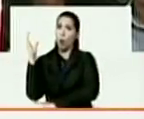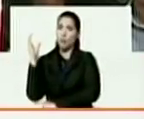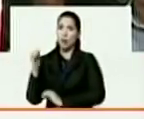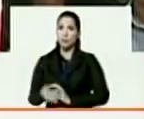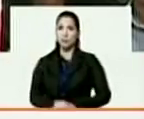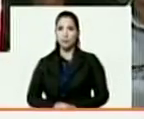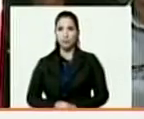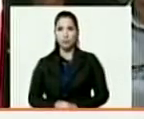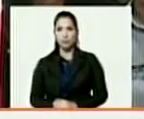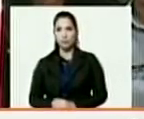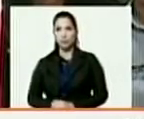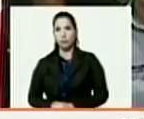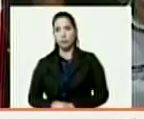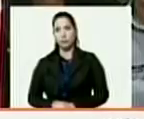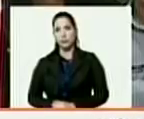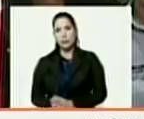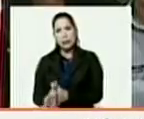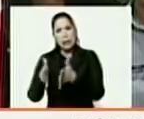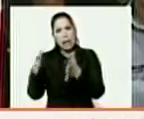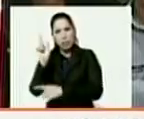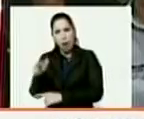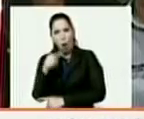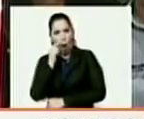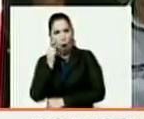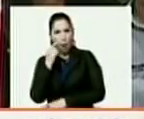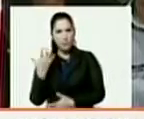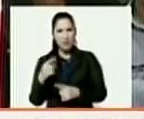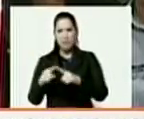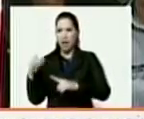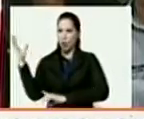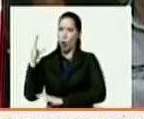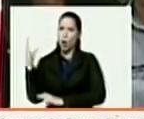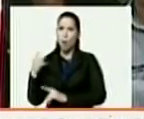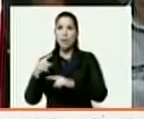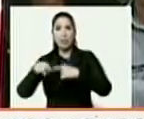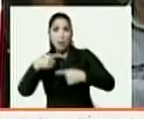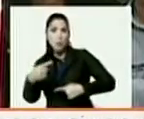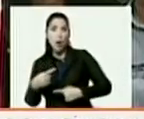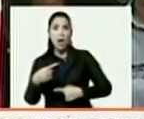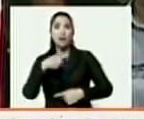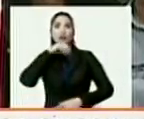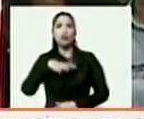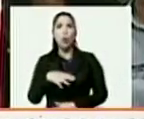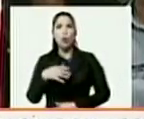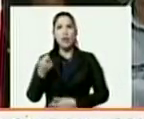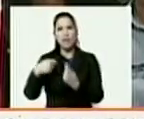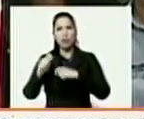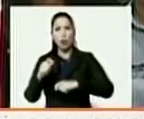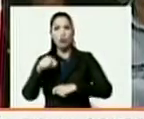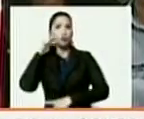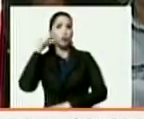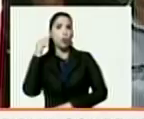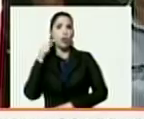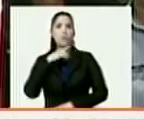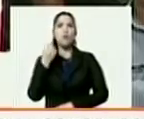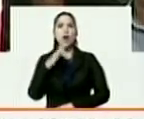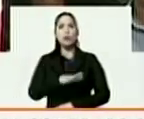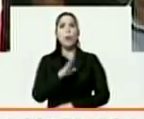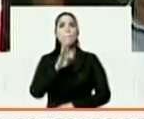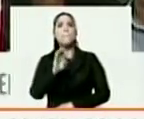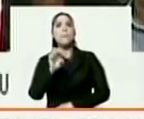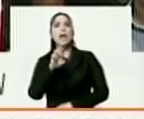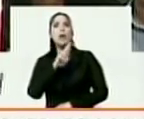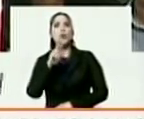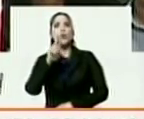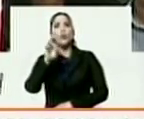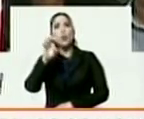era mucho sucre para ello era mucho y después la historia no los vendió sucre muerto en berruecos un